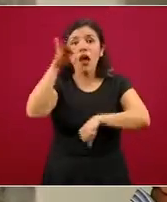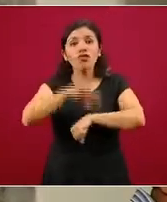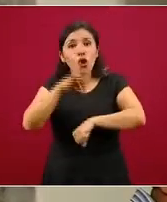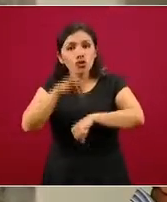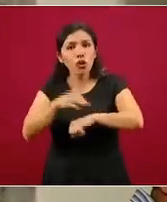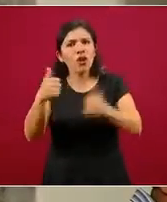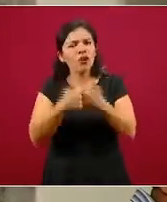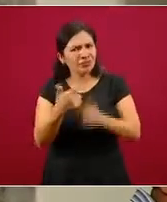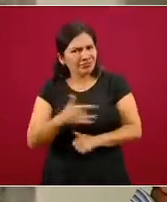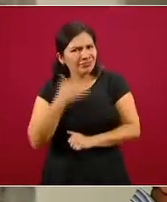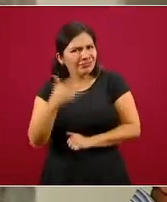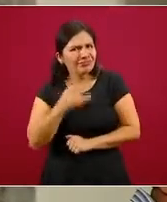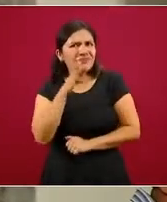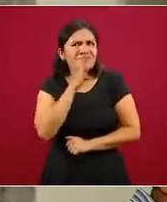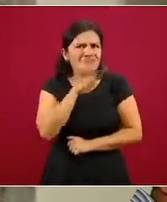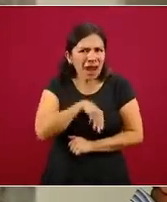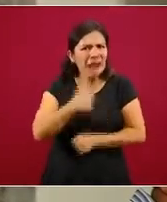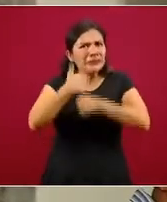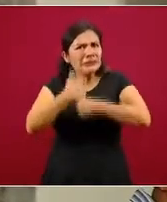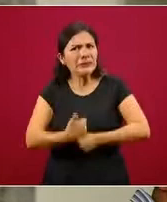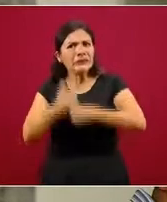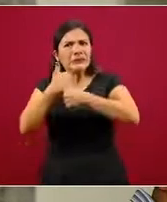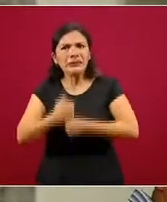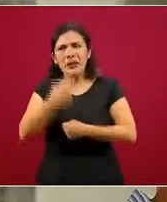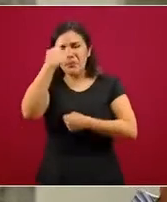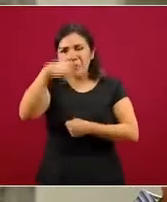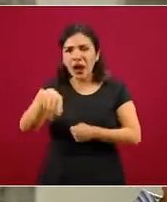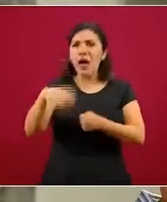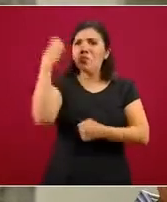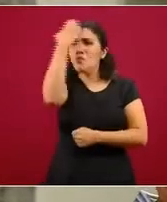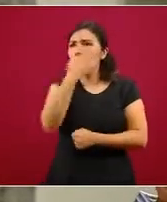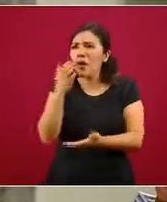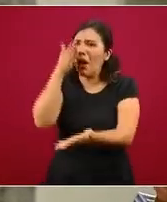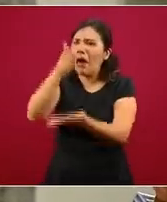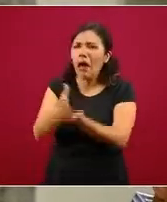con síntomas que además de batallar para que se les aplicara